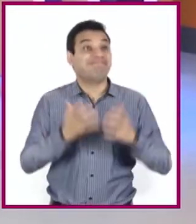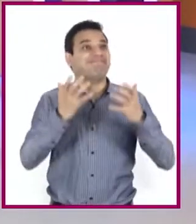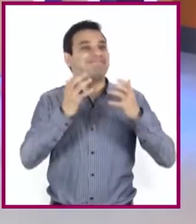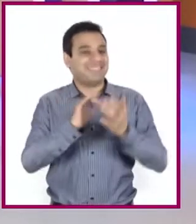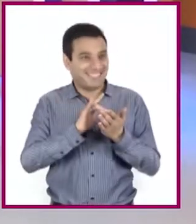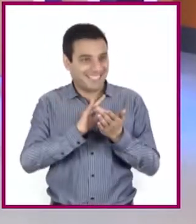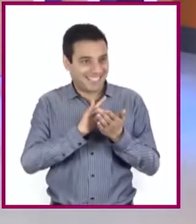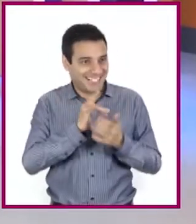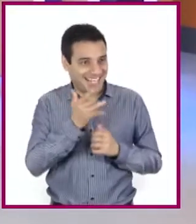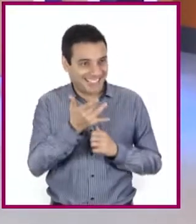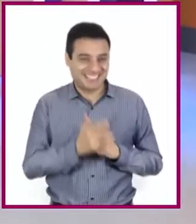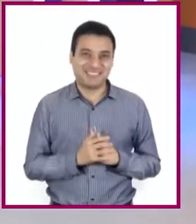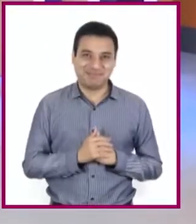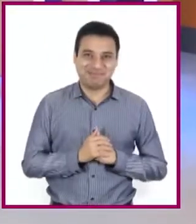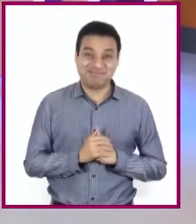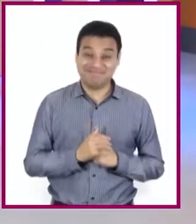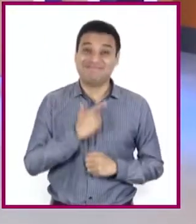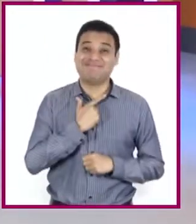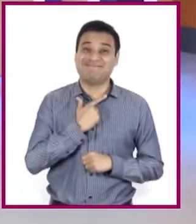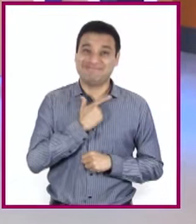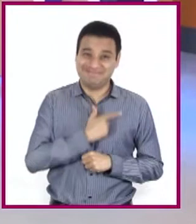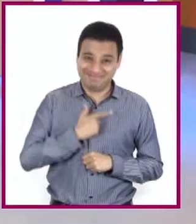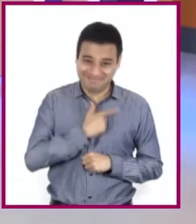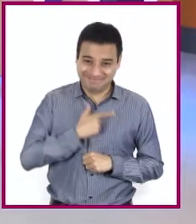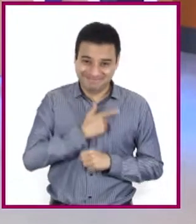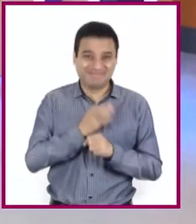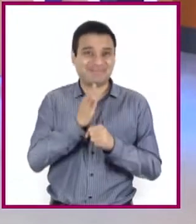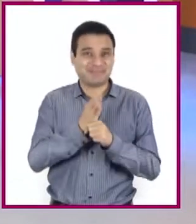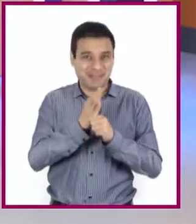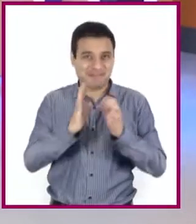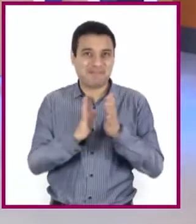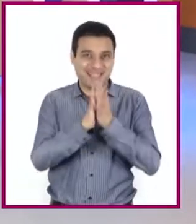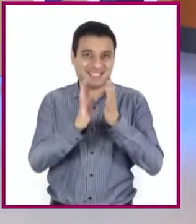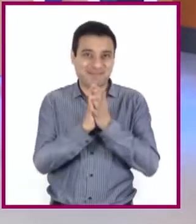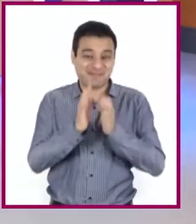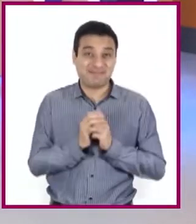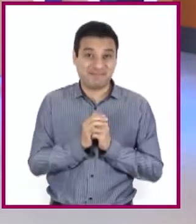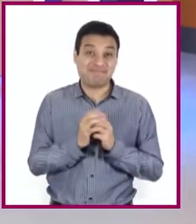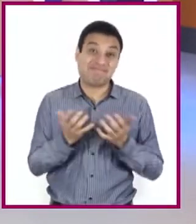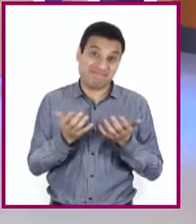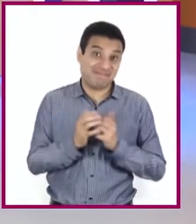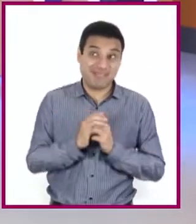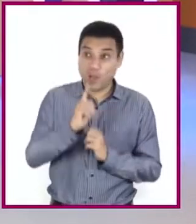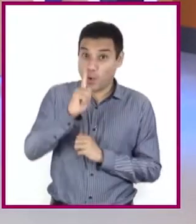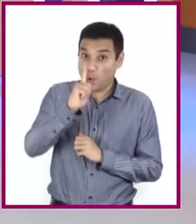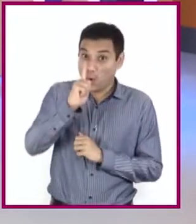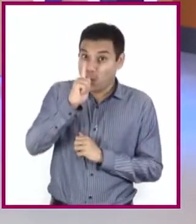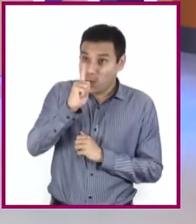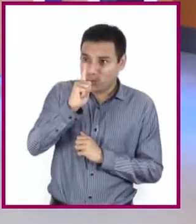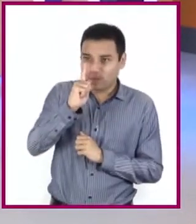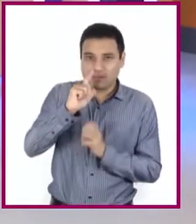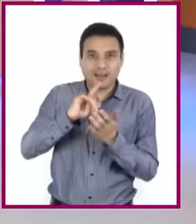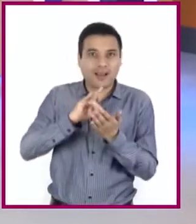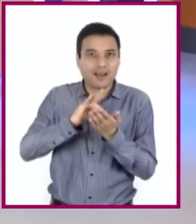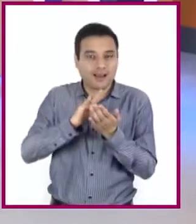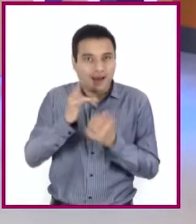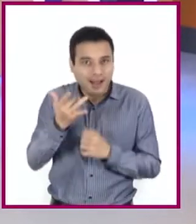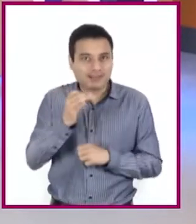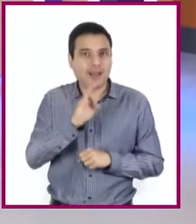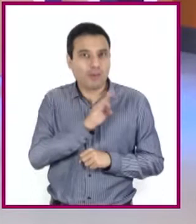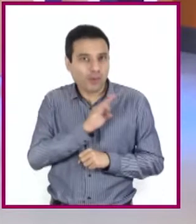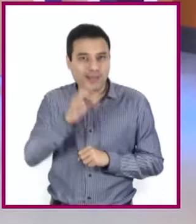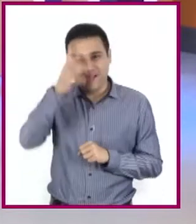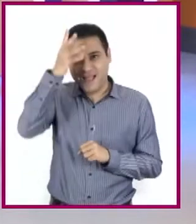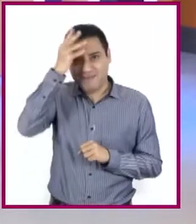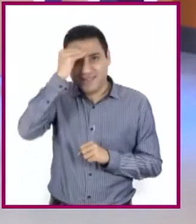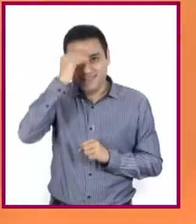Gracias, Enrique. Es un gusto participar en esta sesión. Es cierto, gracias a la electricidad ustedes pueden seguir aprendiendo